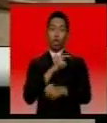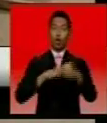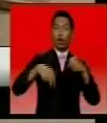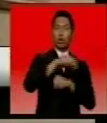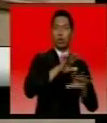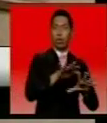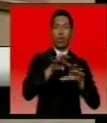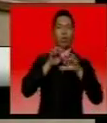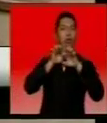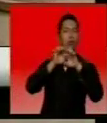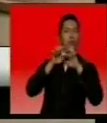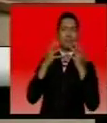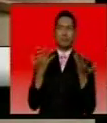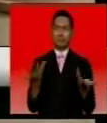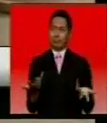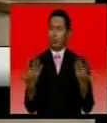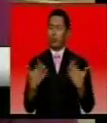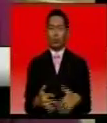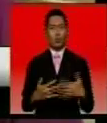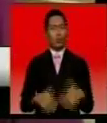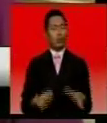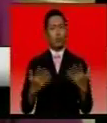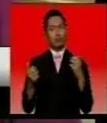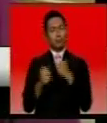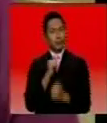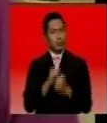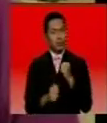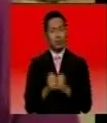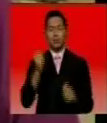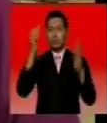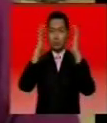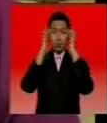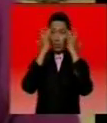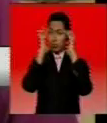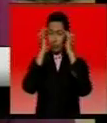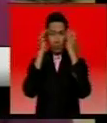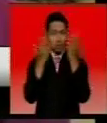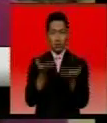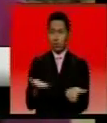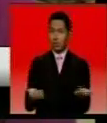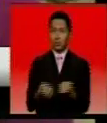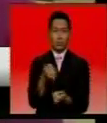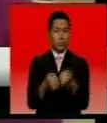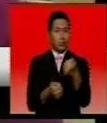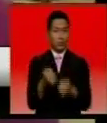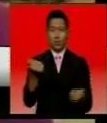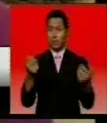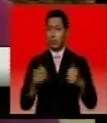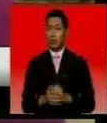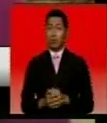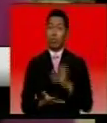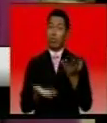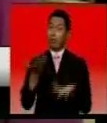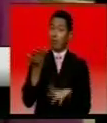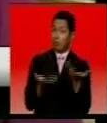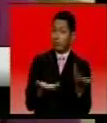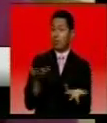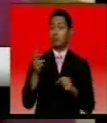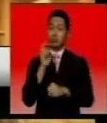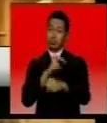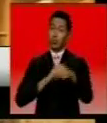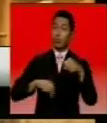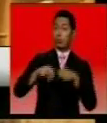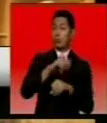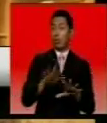estos actos de asesinatos acá así embalados, ¿no? Es preocupante en esta situación. A lo mejor se va a ahuyentar un poco el